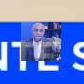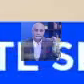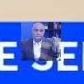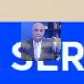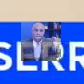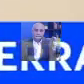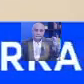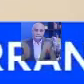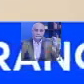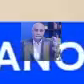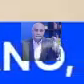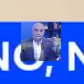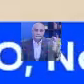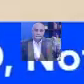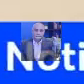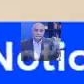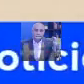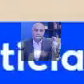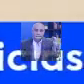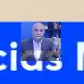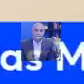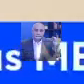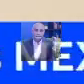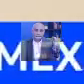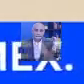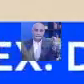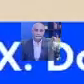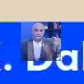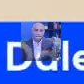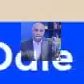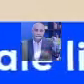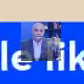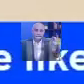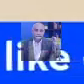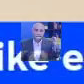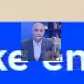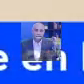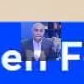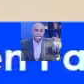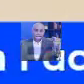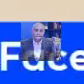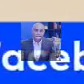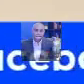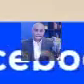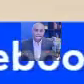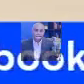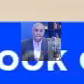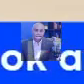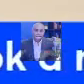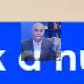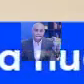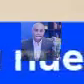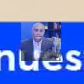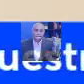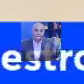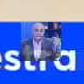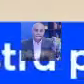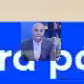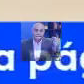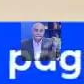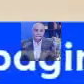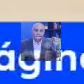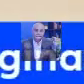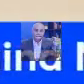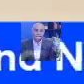Gutiérrez Müller en el evento de esta tarde, mi querida Adriana, échame la mano. De hecho,